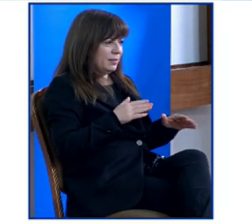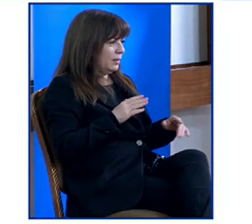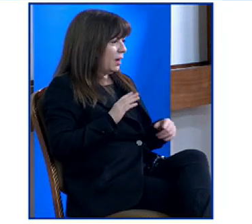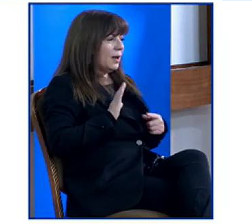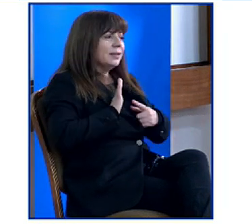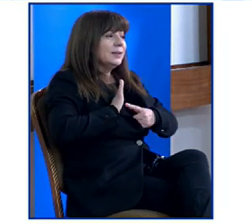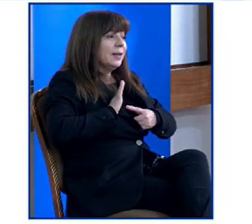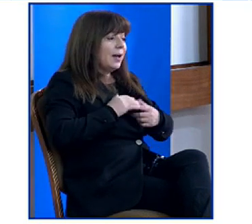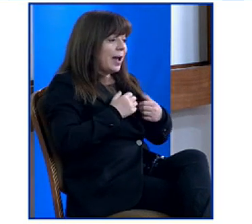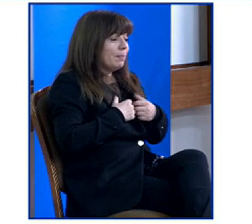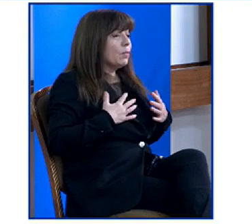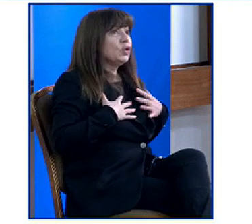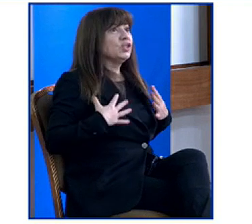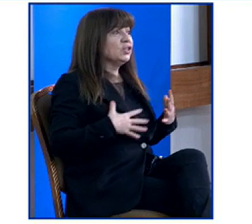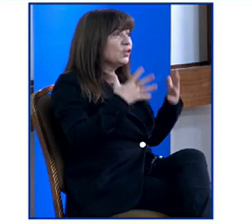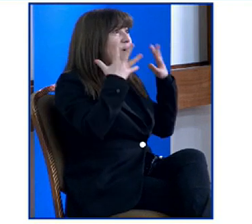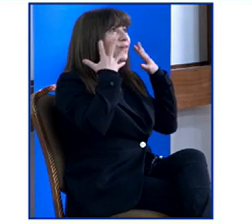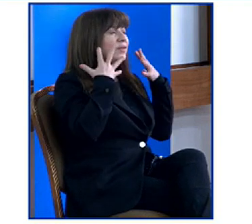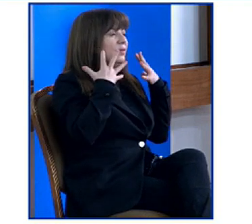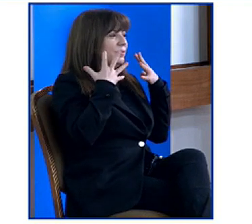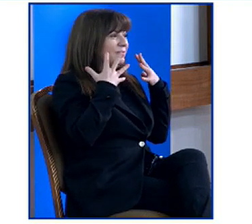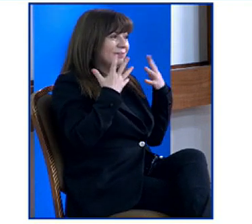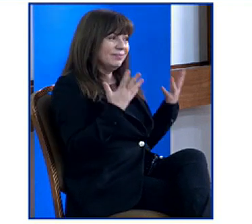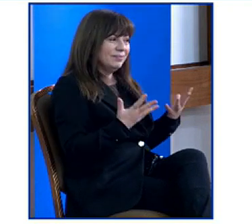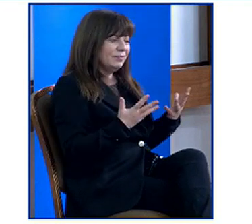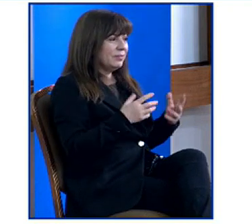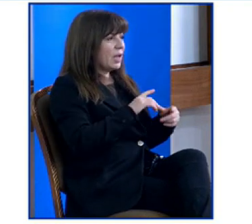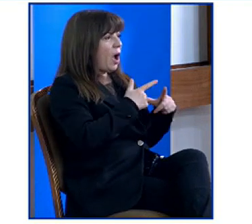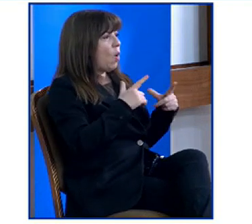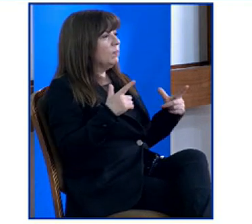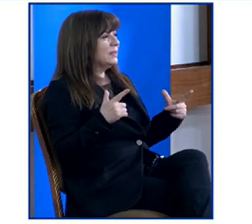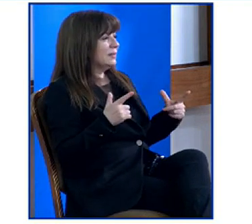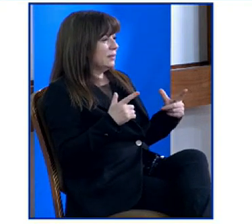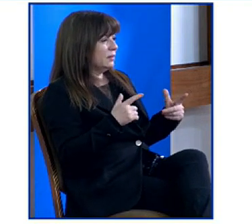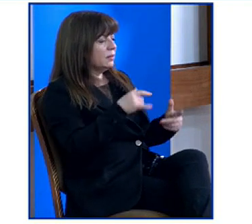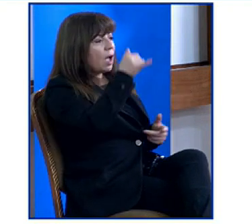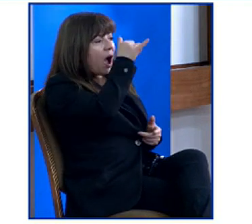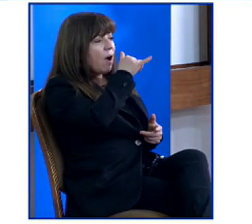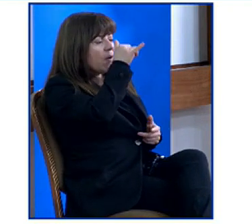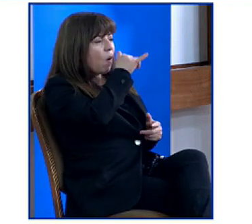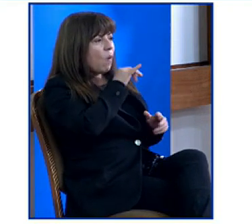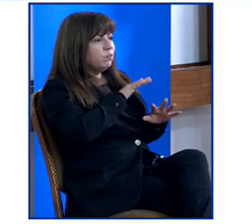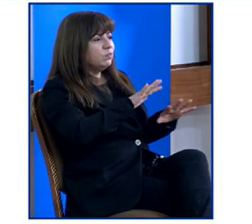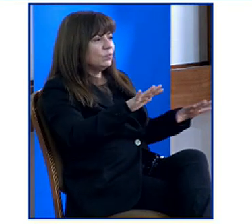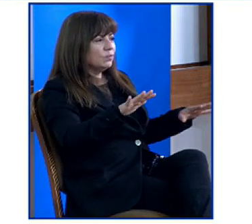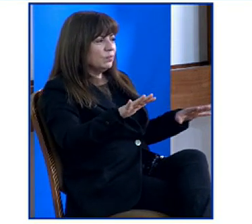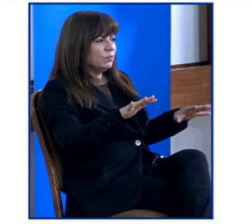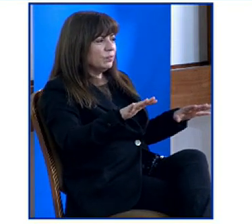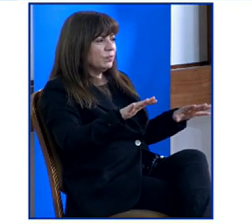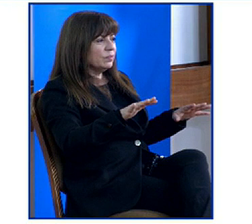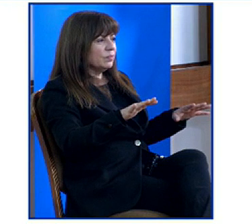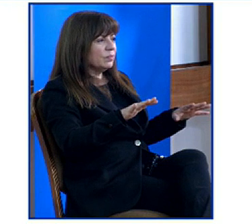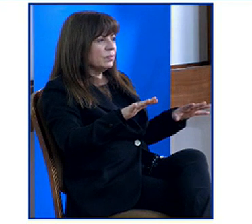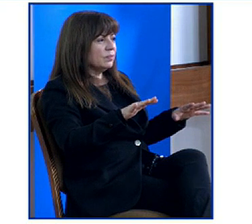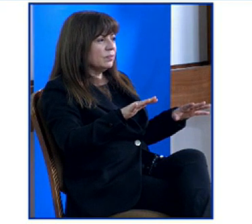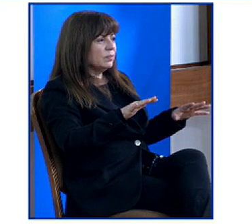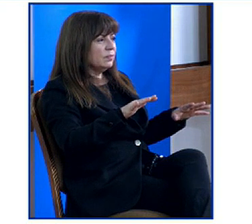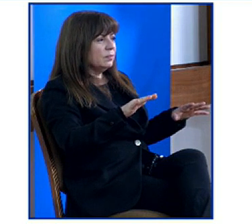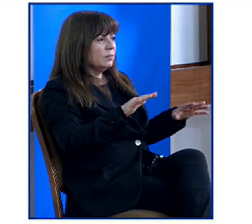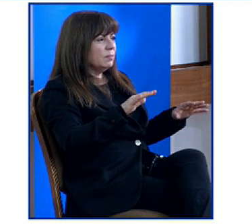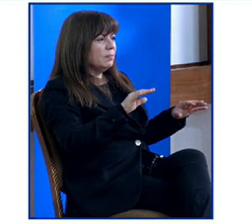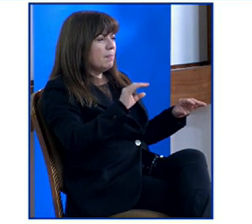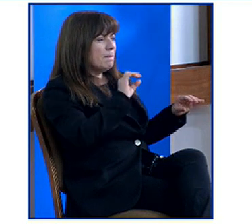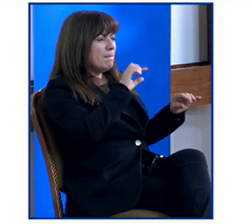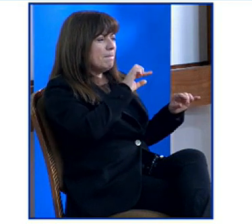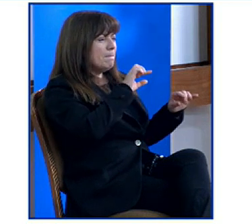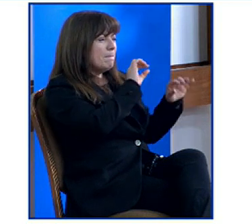mínimo. Y conforme va aumentando la contaminación, en este caso la contaminación por